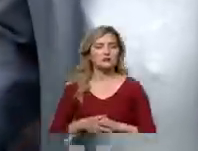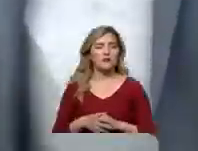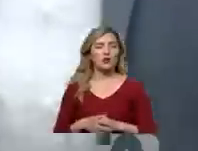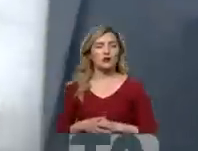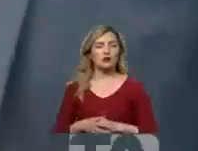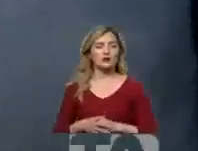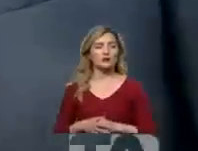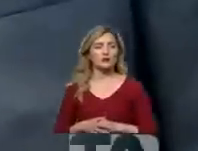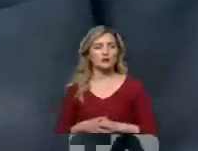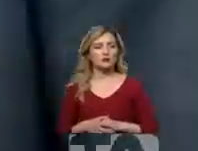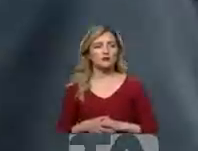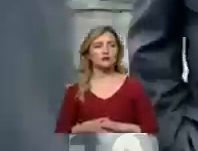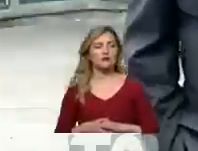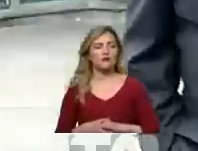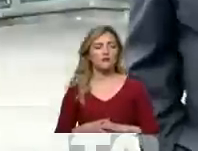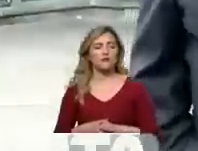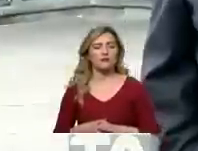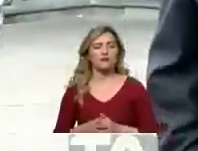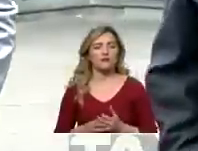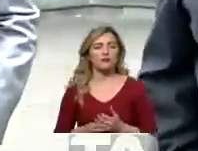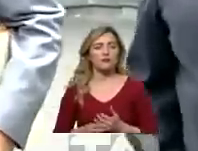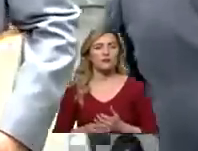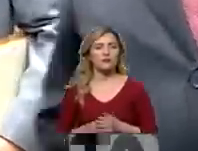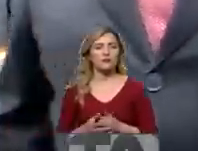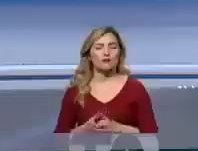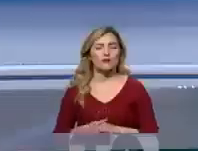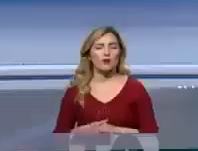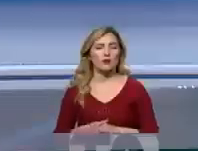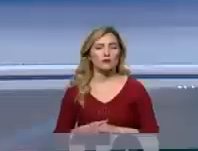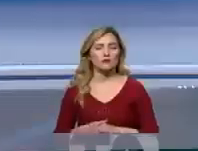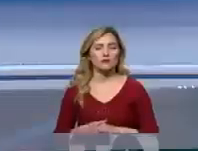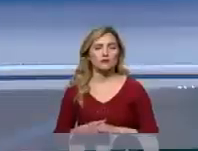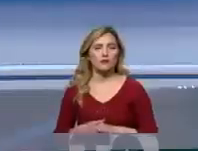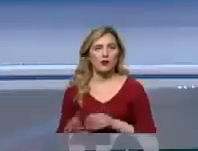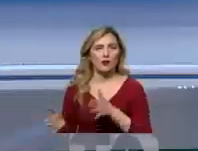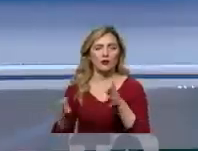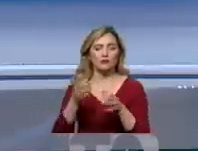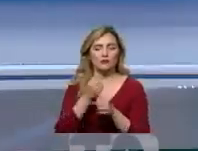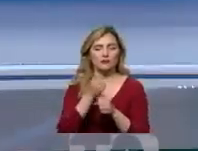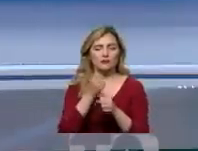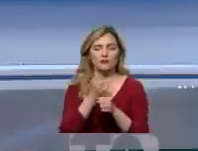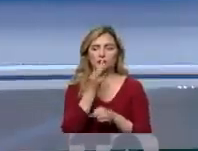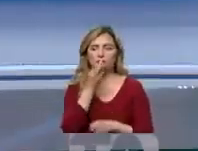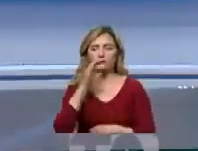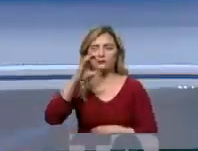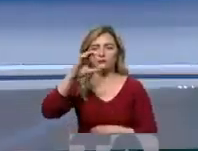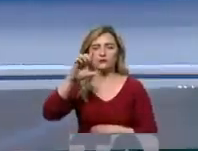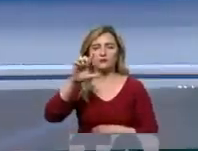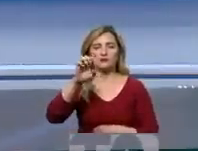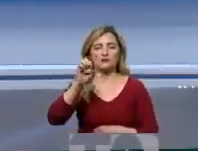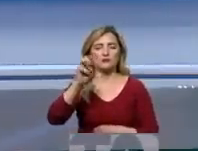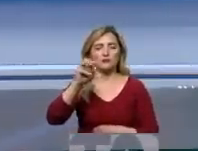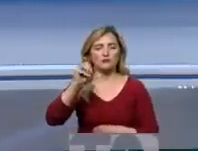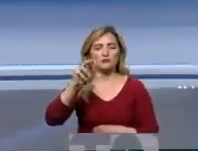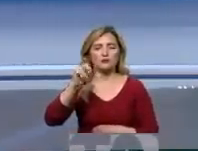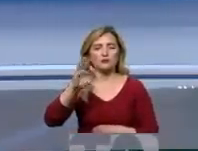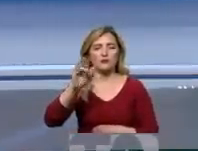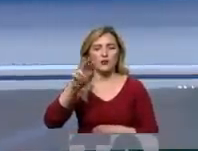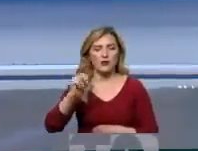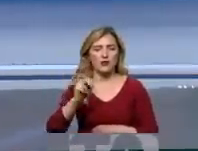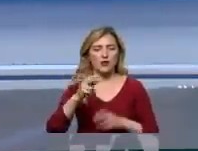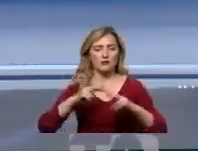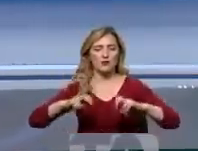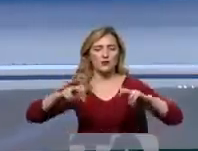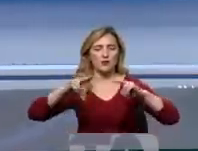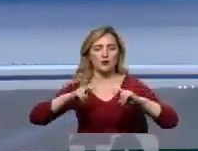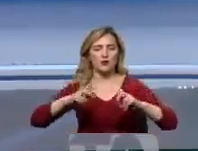En Quito, Daniela Valencia, 24 horas. Trabajadores de la Hacienda La Clementina piden a la Fiscalía que se investiguen las ventas